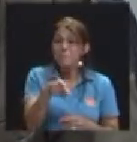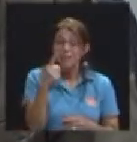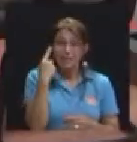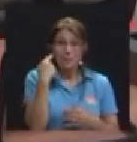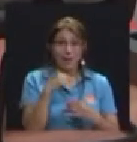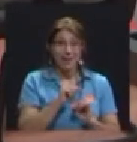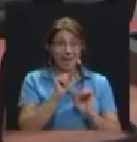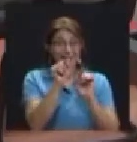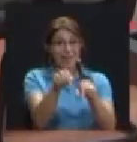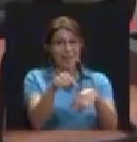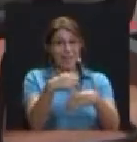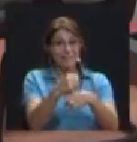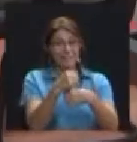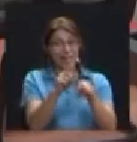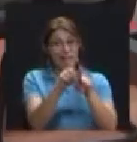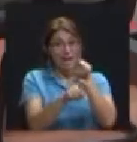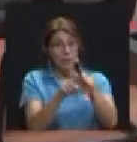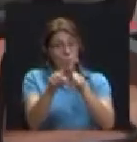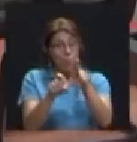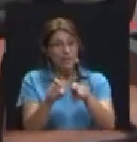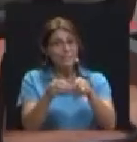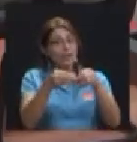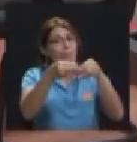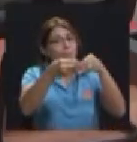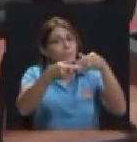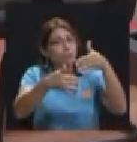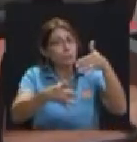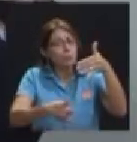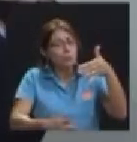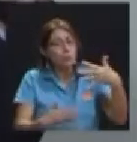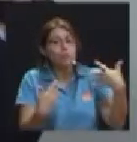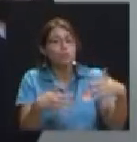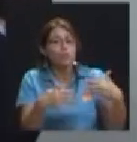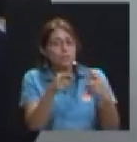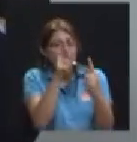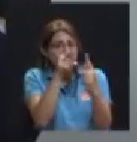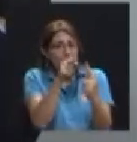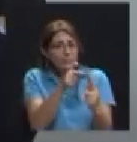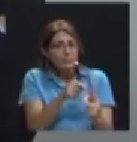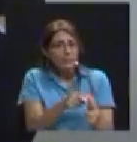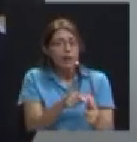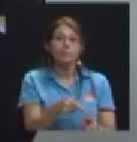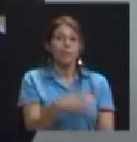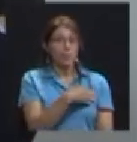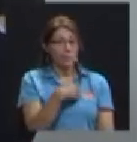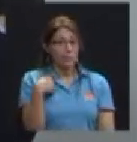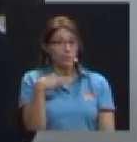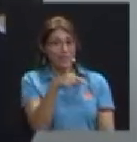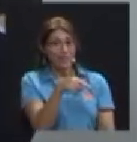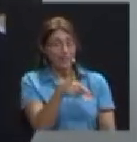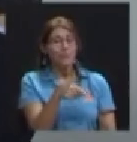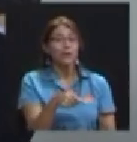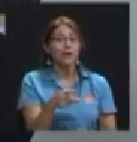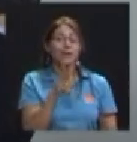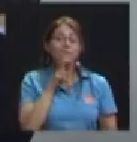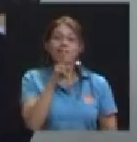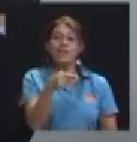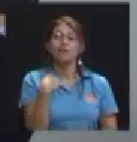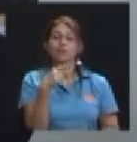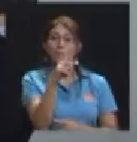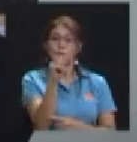esa palabra y en realidad la provoqué con la pregunta un poco porque uno tiene en este tipo